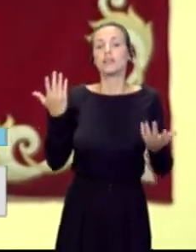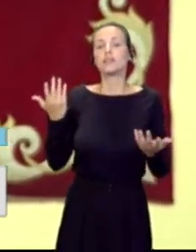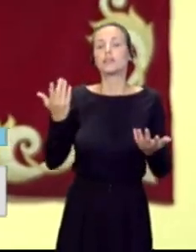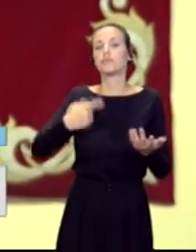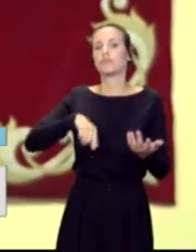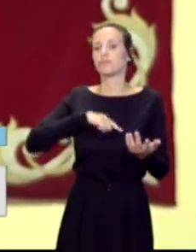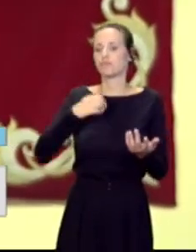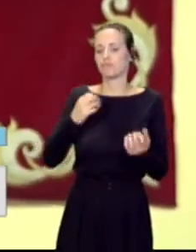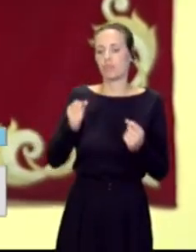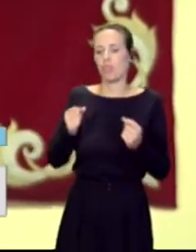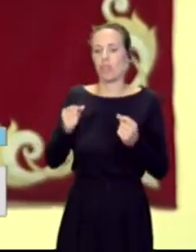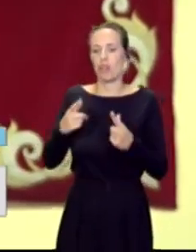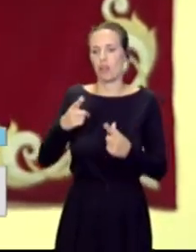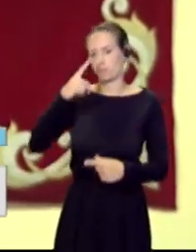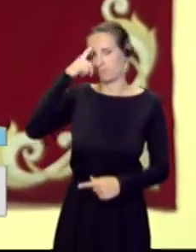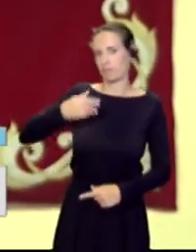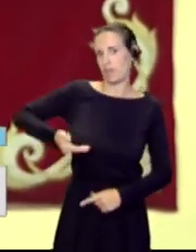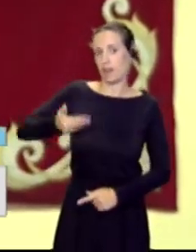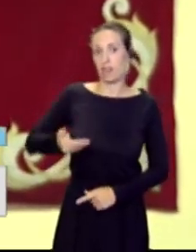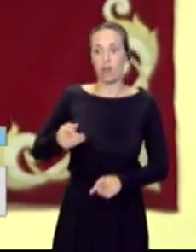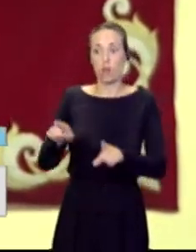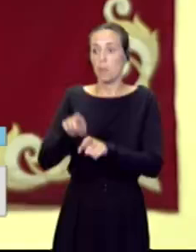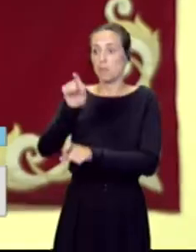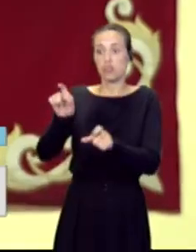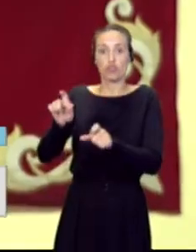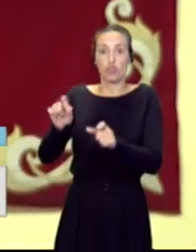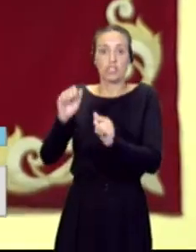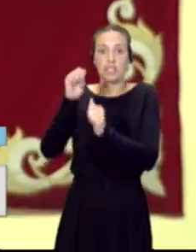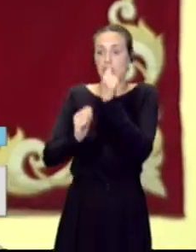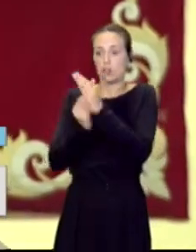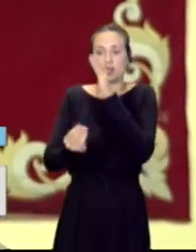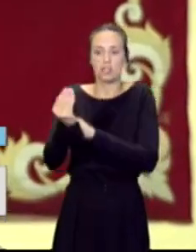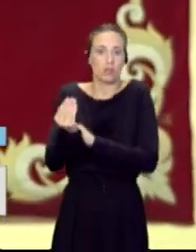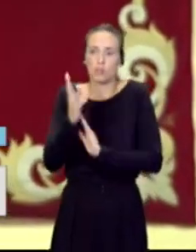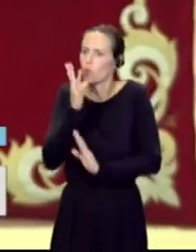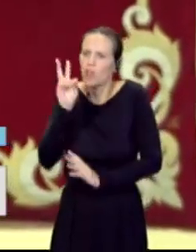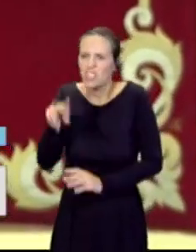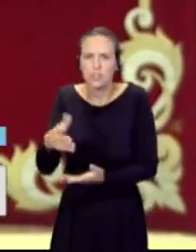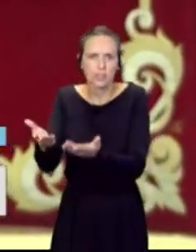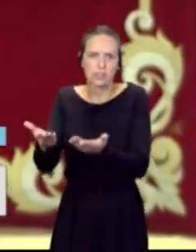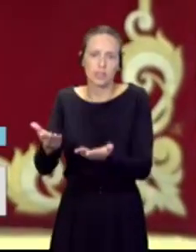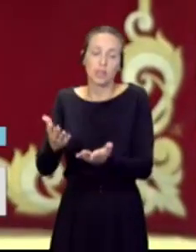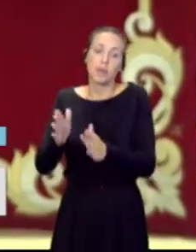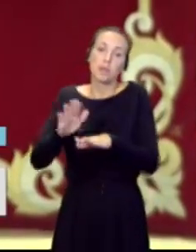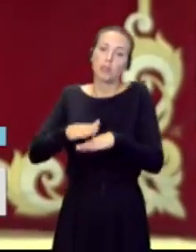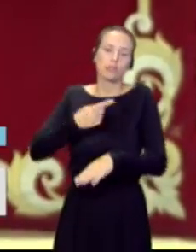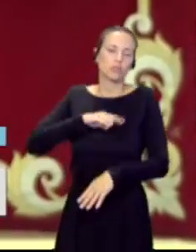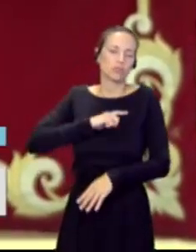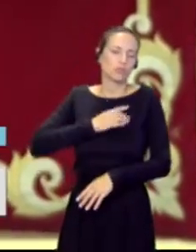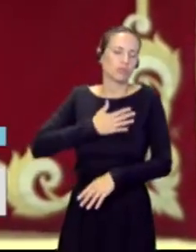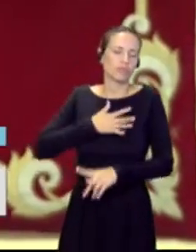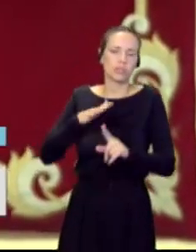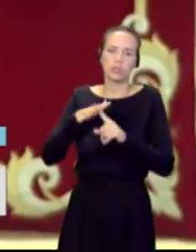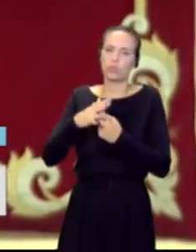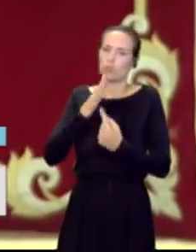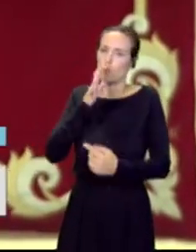la dignidad necesaria como si fueran herreños, que lo son, para, desde luego para nosotros, y ha sido una tragedia terrible y